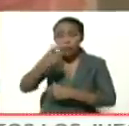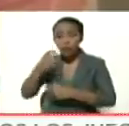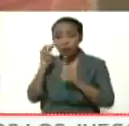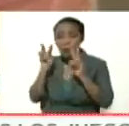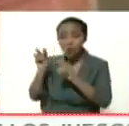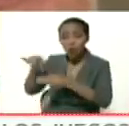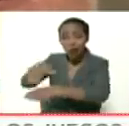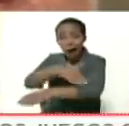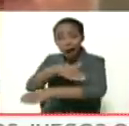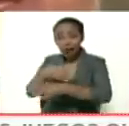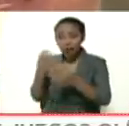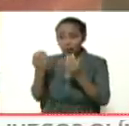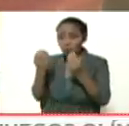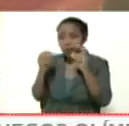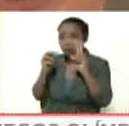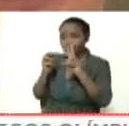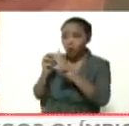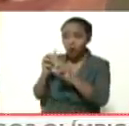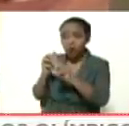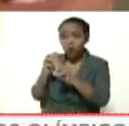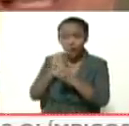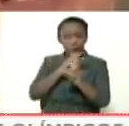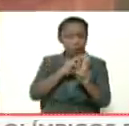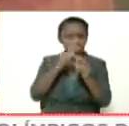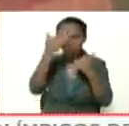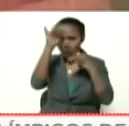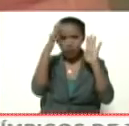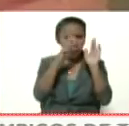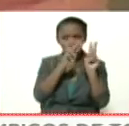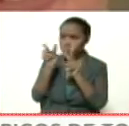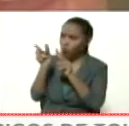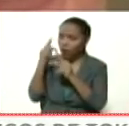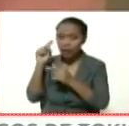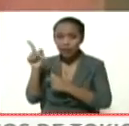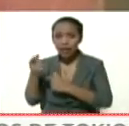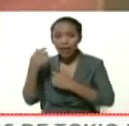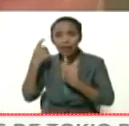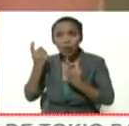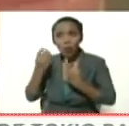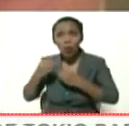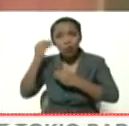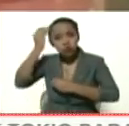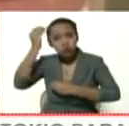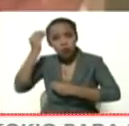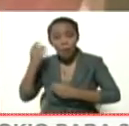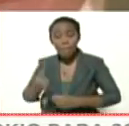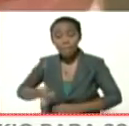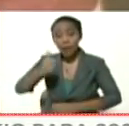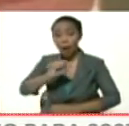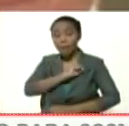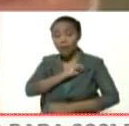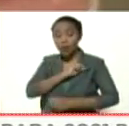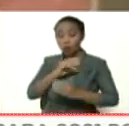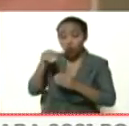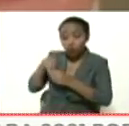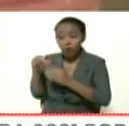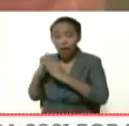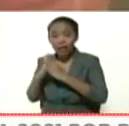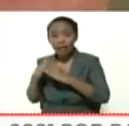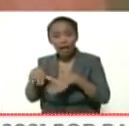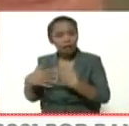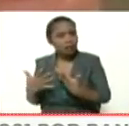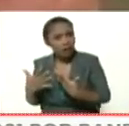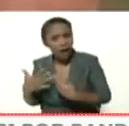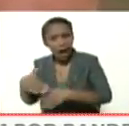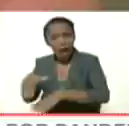calles, llama la atención y a la reflexión, y como que le tenemos más miedo a estar en casa y a la familia que